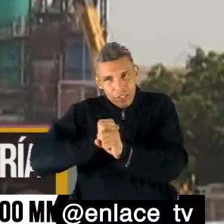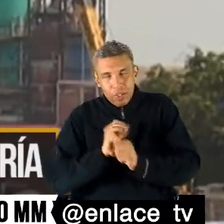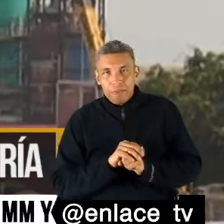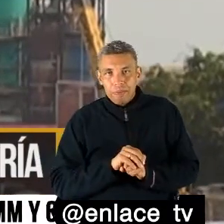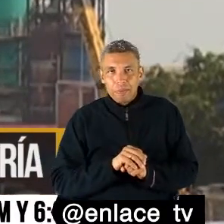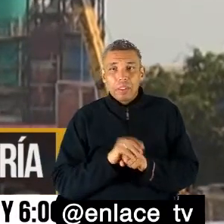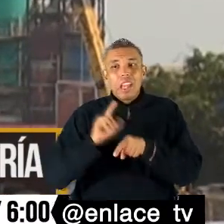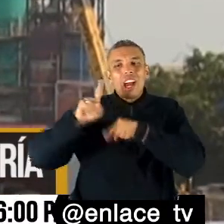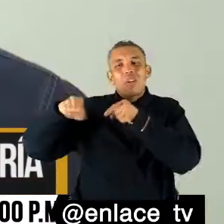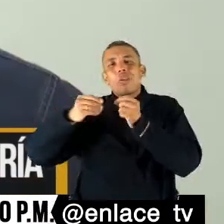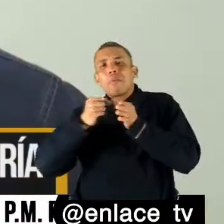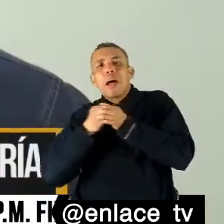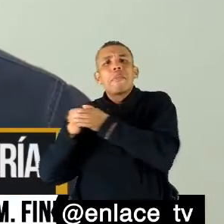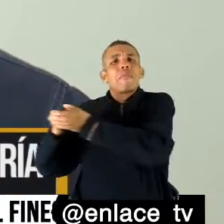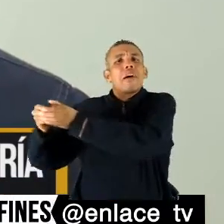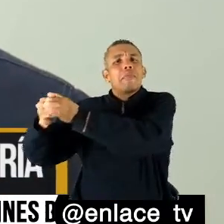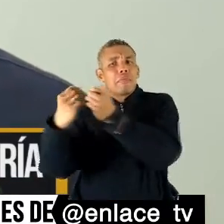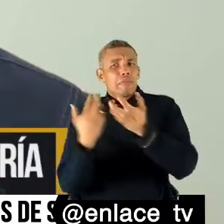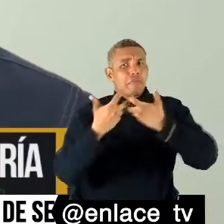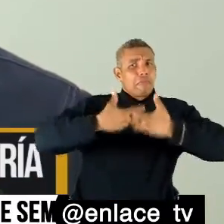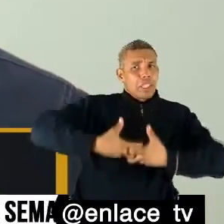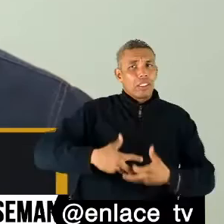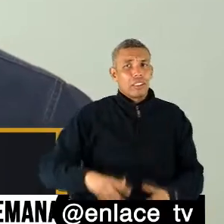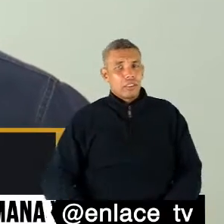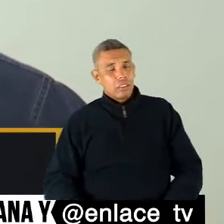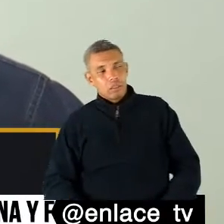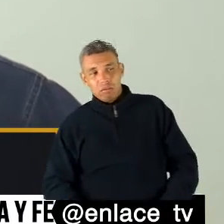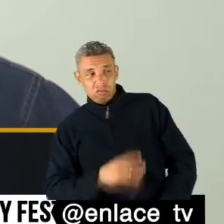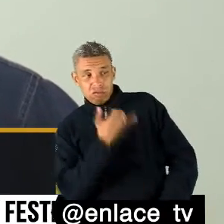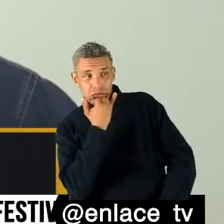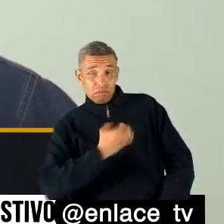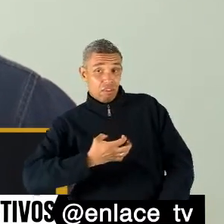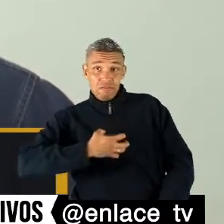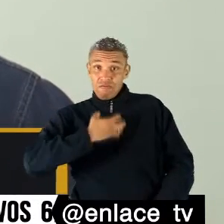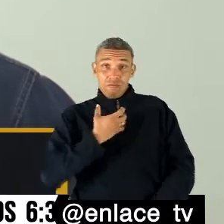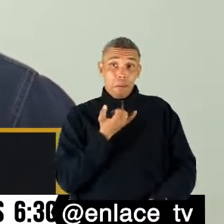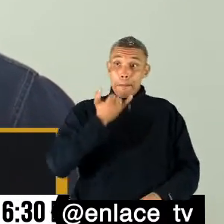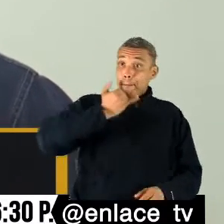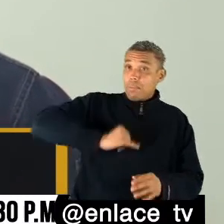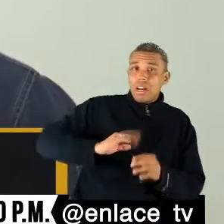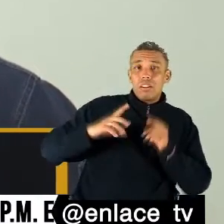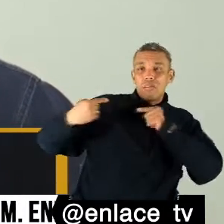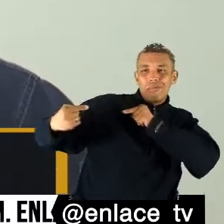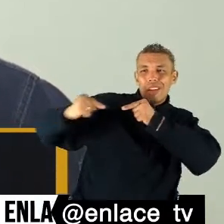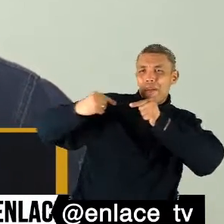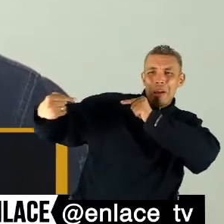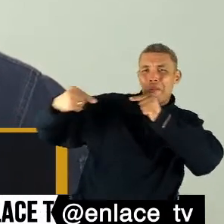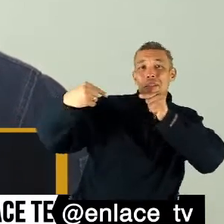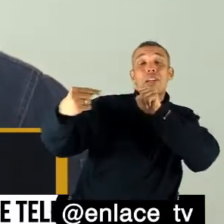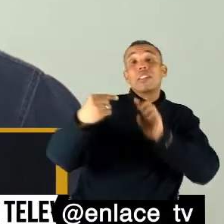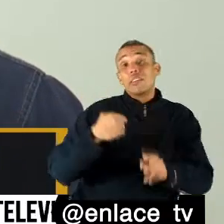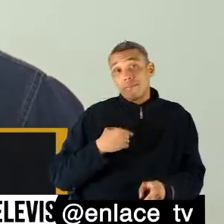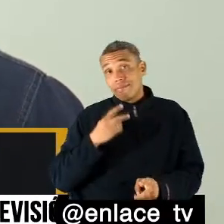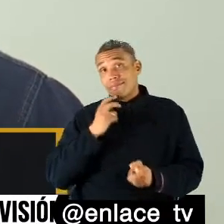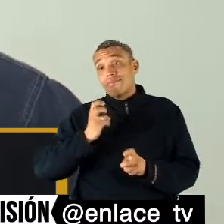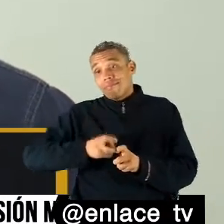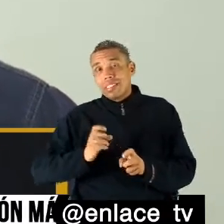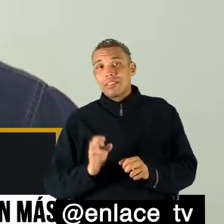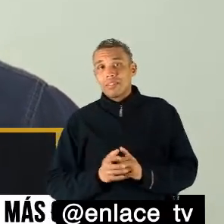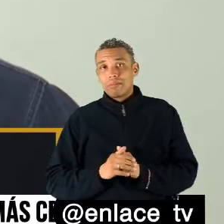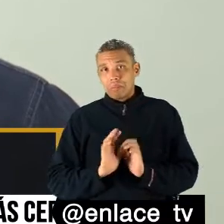empresas participantes. Sí, a la lucha constante que entre las empresas, la unión de las empresas, pues en este caso nos unimos